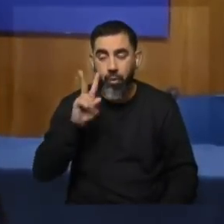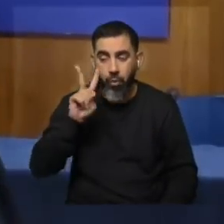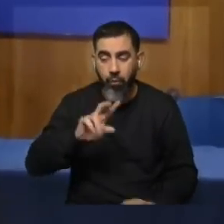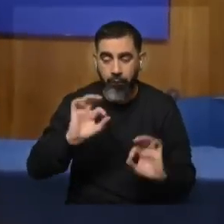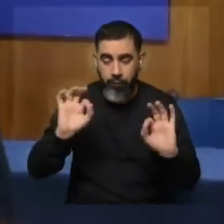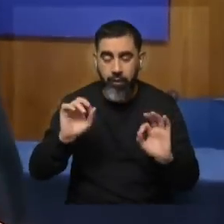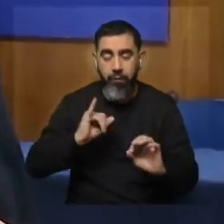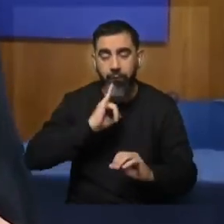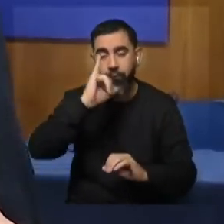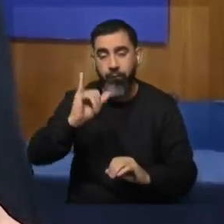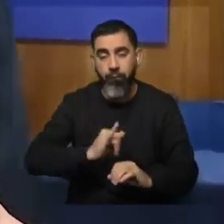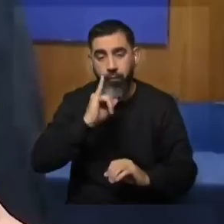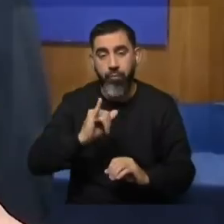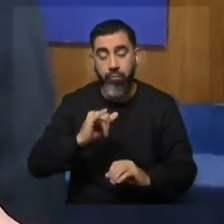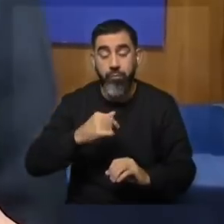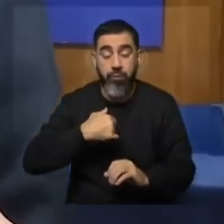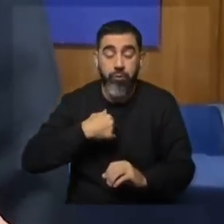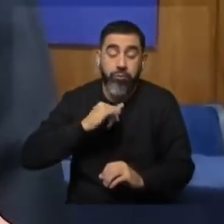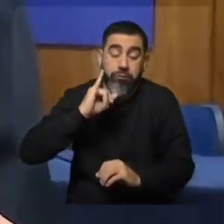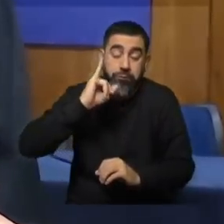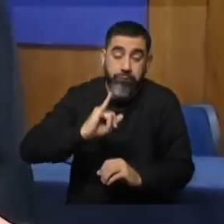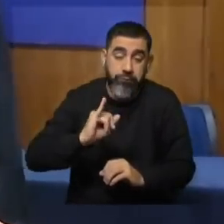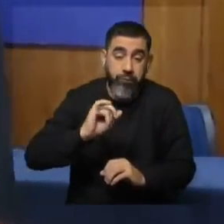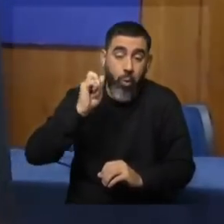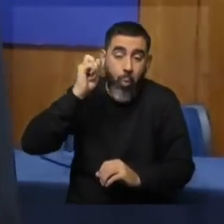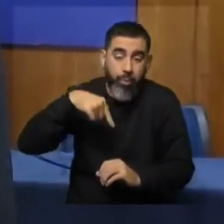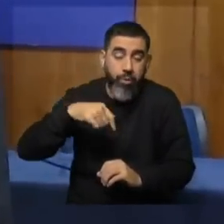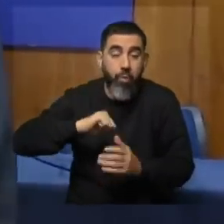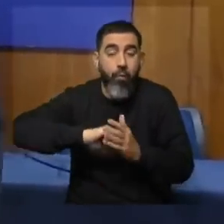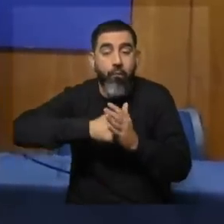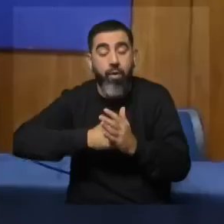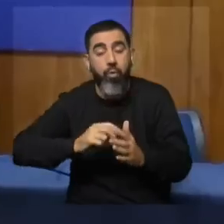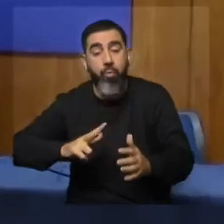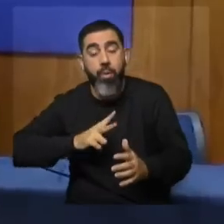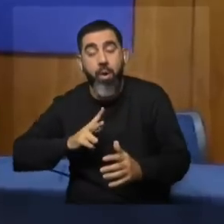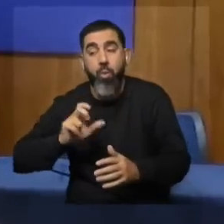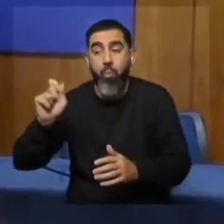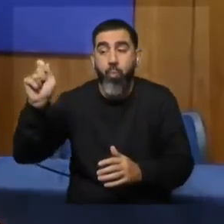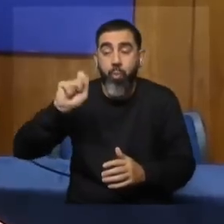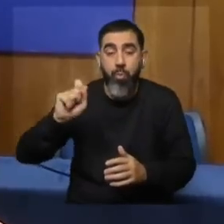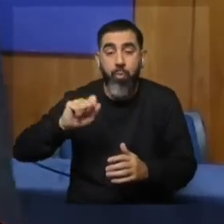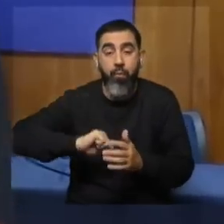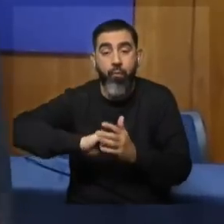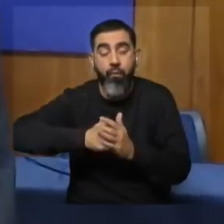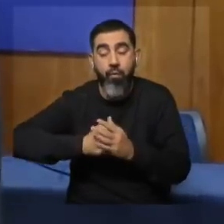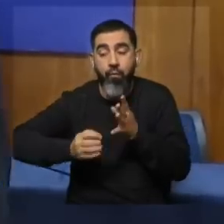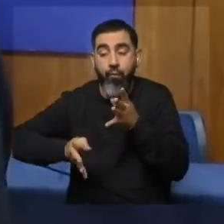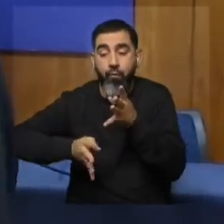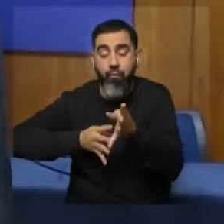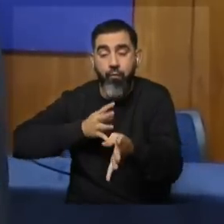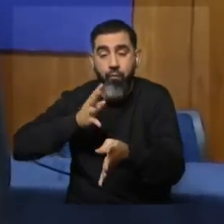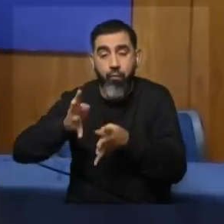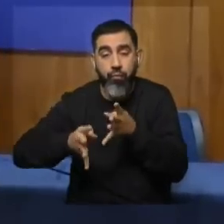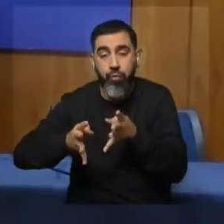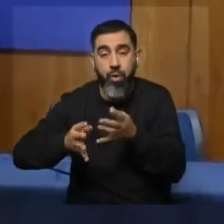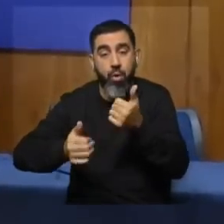ese si yo digo los bancos privados y los bancos públicos son bancos que operan en